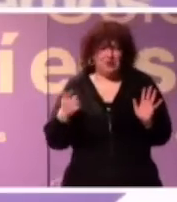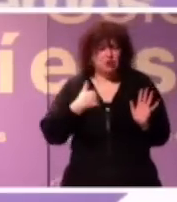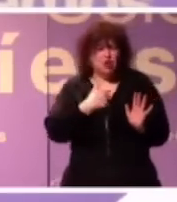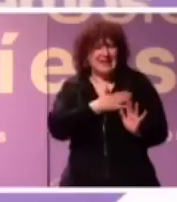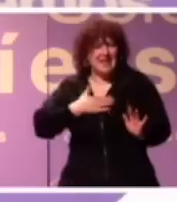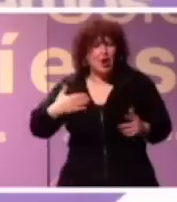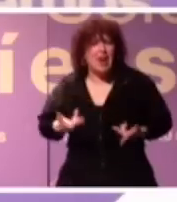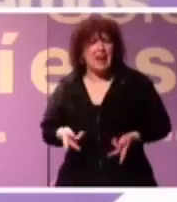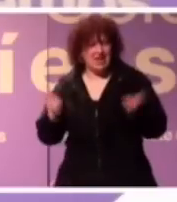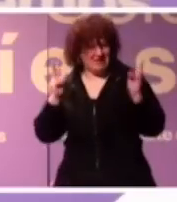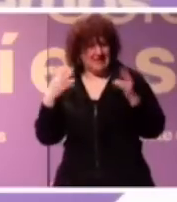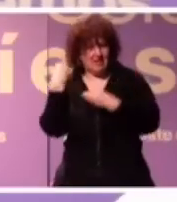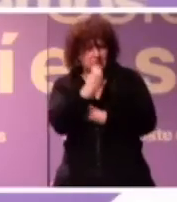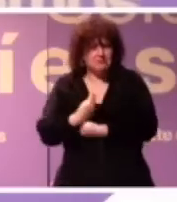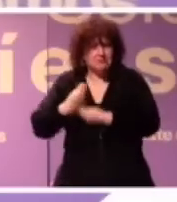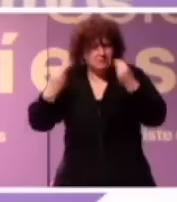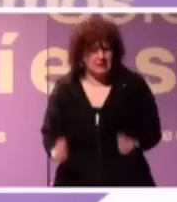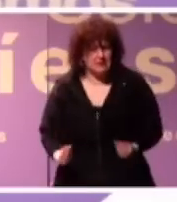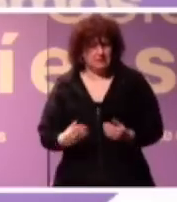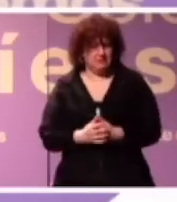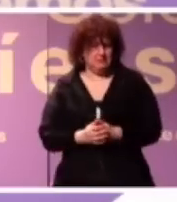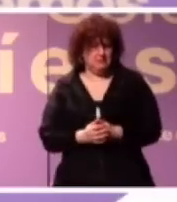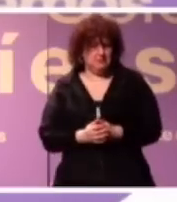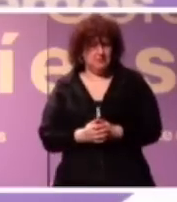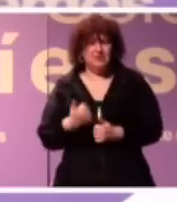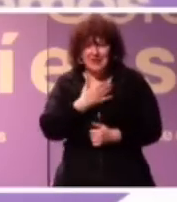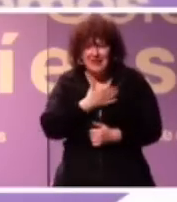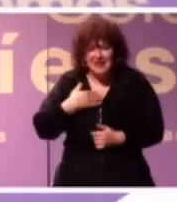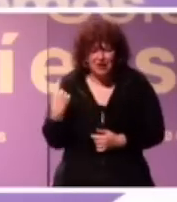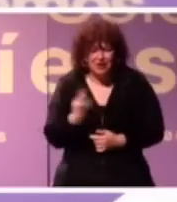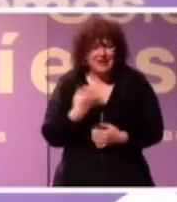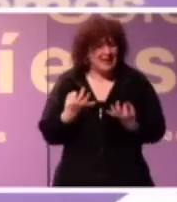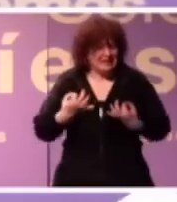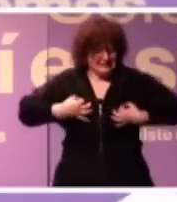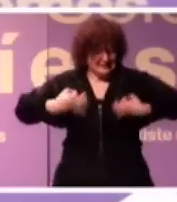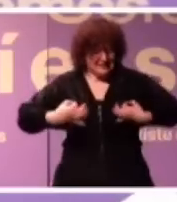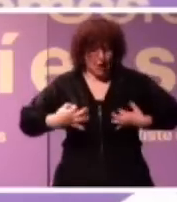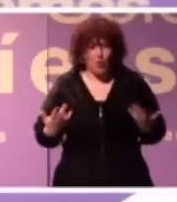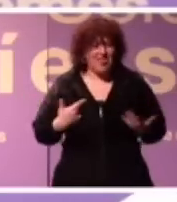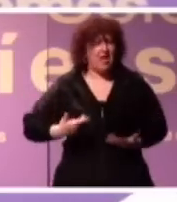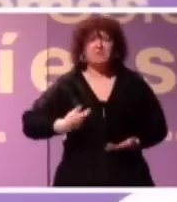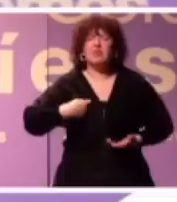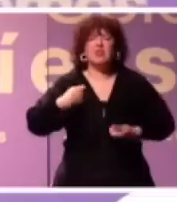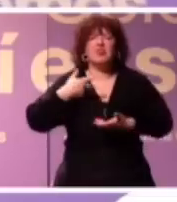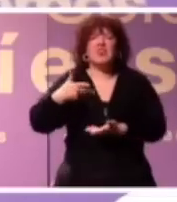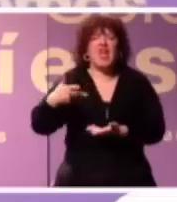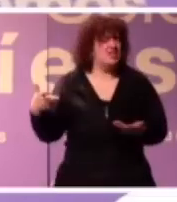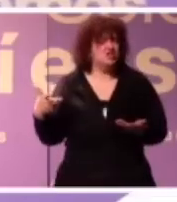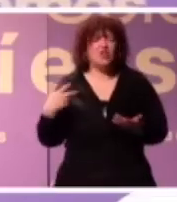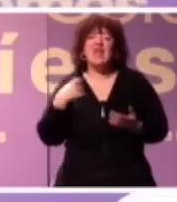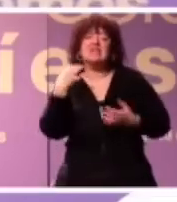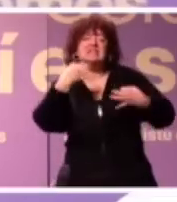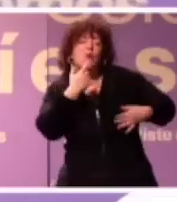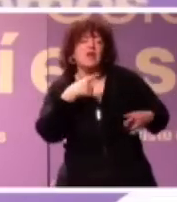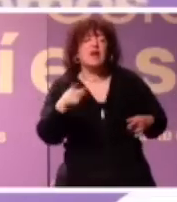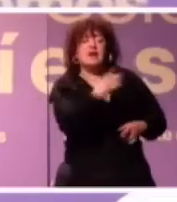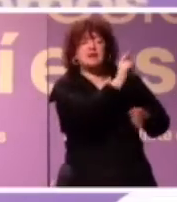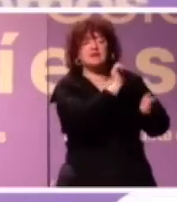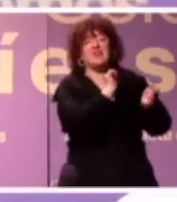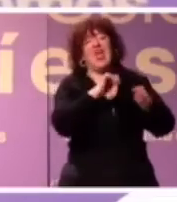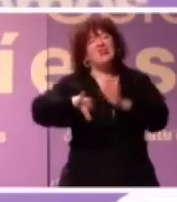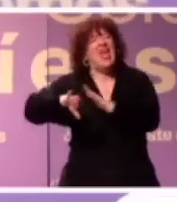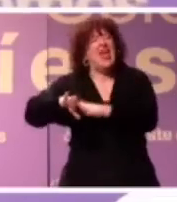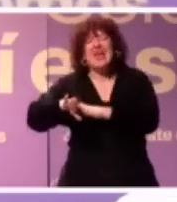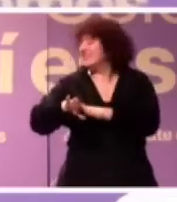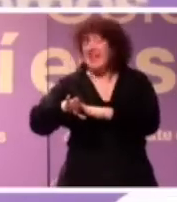libertad y porque nosotras creemos en la seguridad de los Derechos no en la seguridad de las derechas